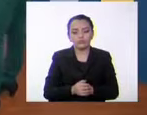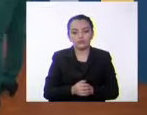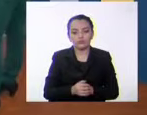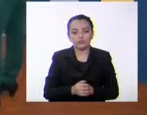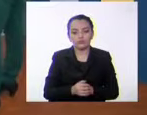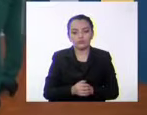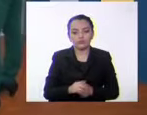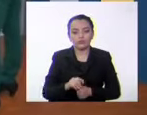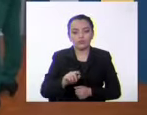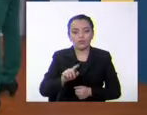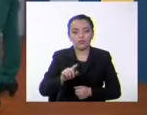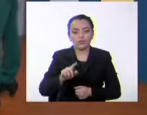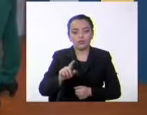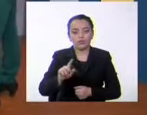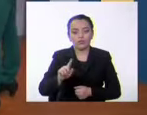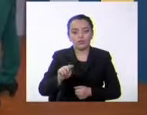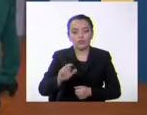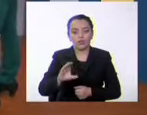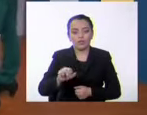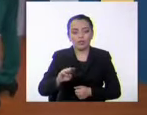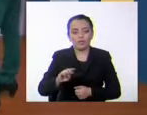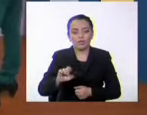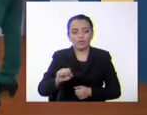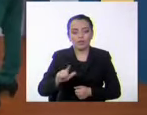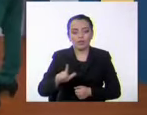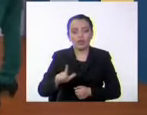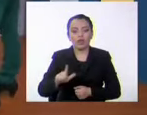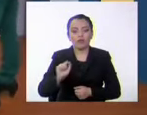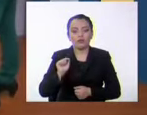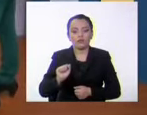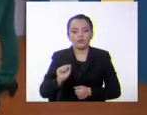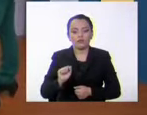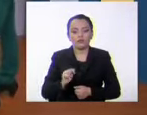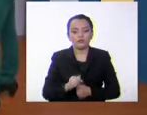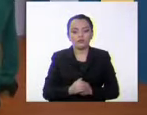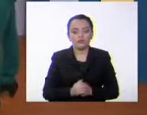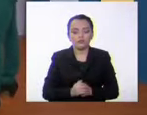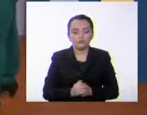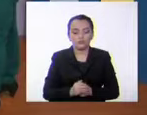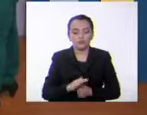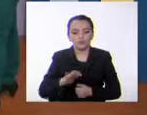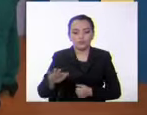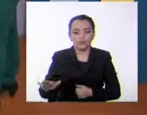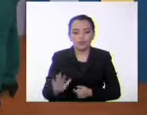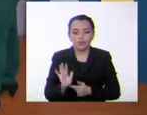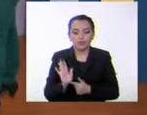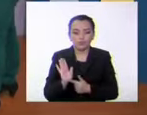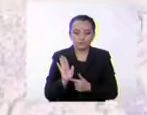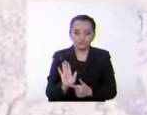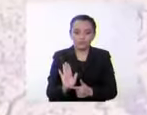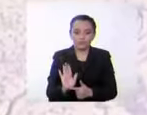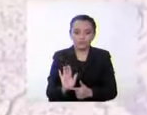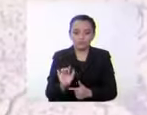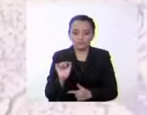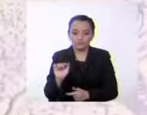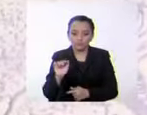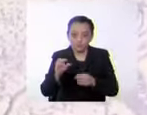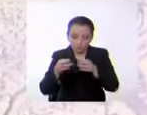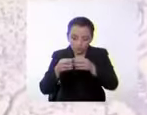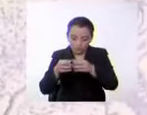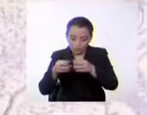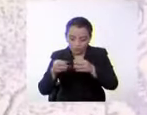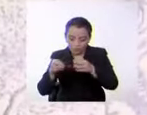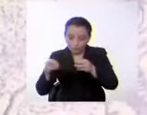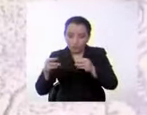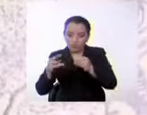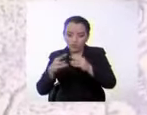Tecpanizalco. ¿Y cómo lo sabemos? Acá en la esquina hay una representación de una bellota que tiene